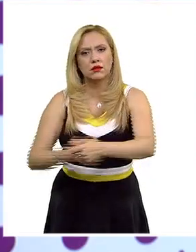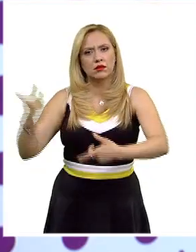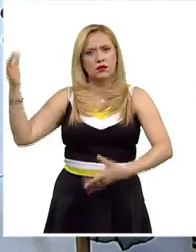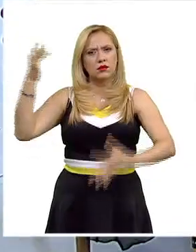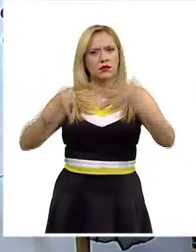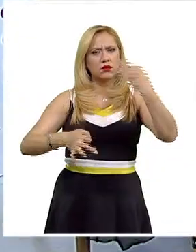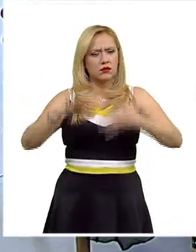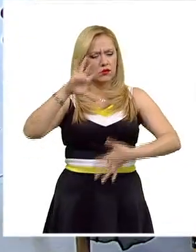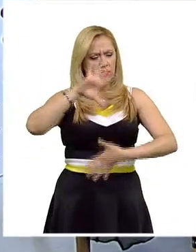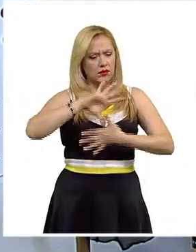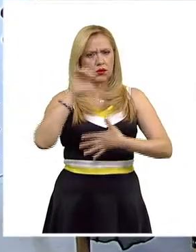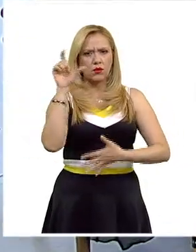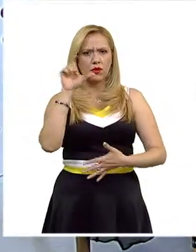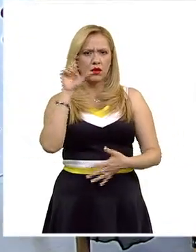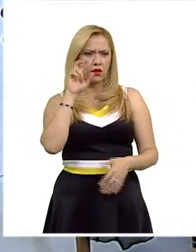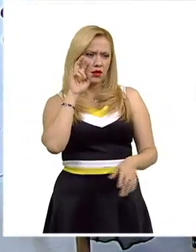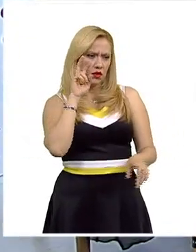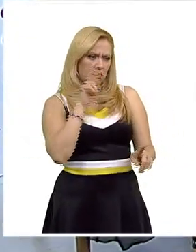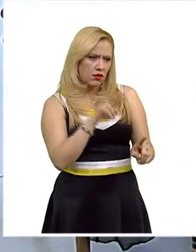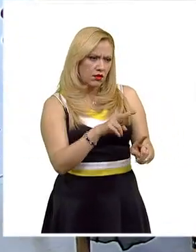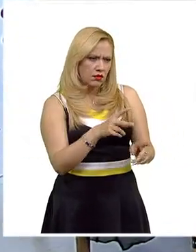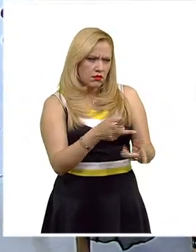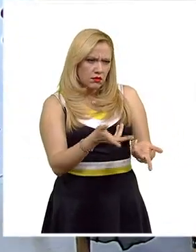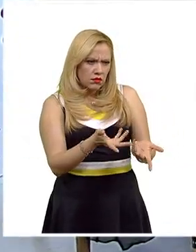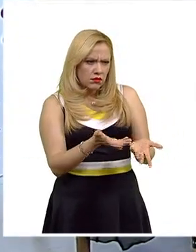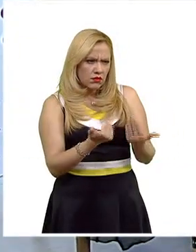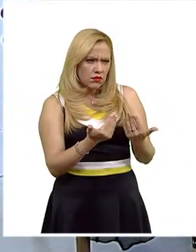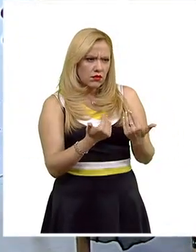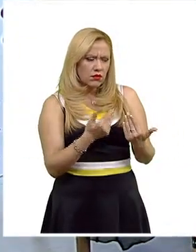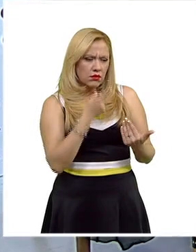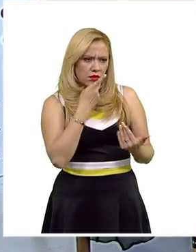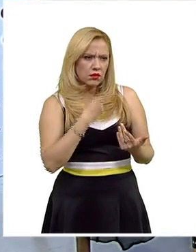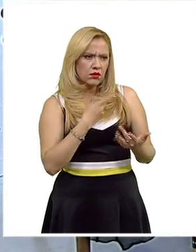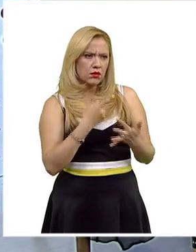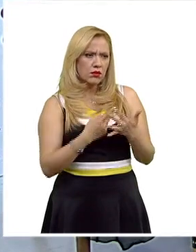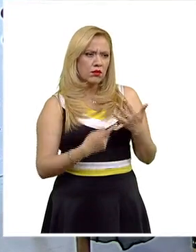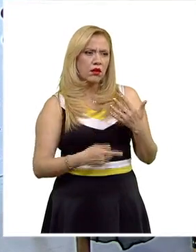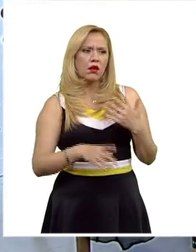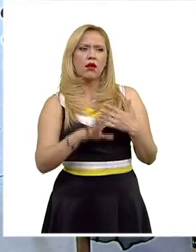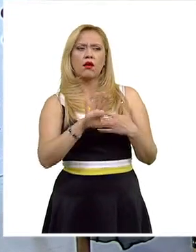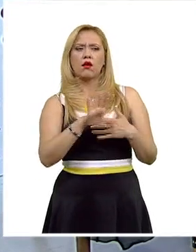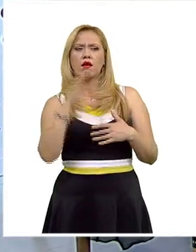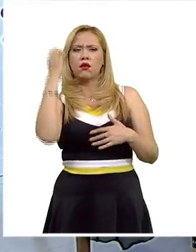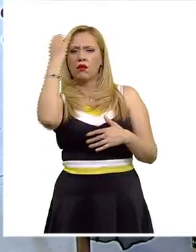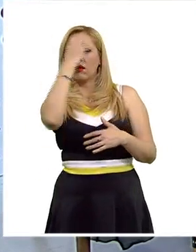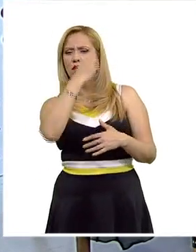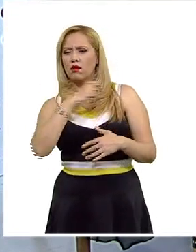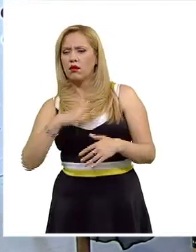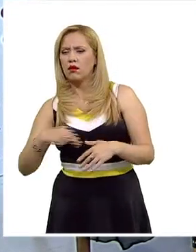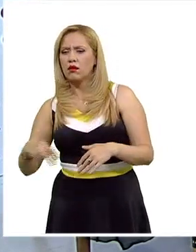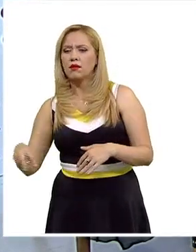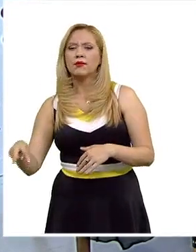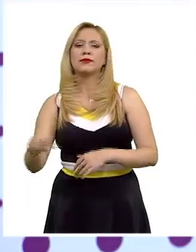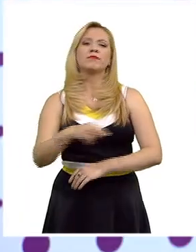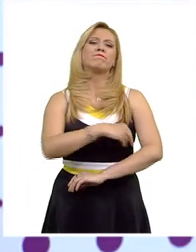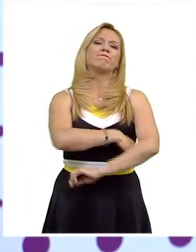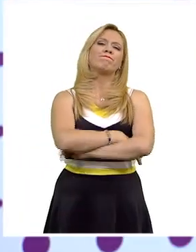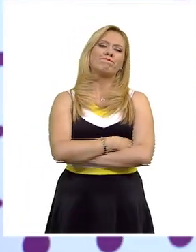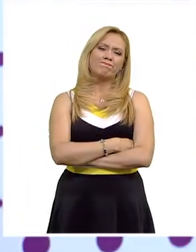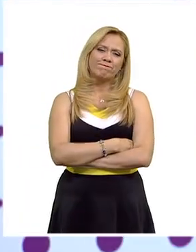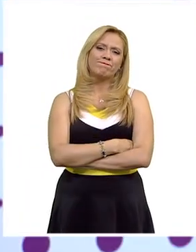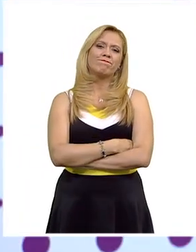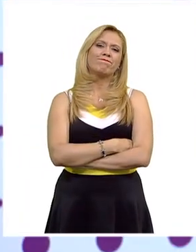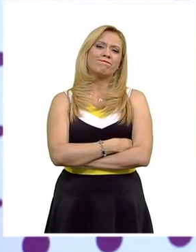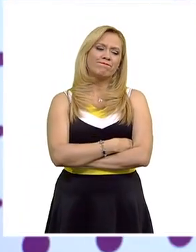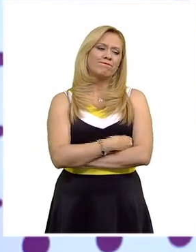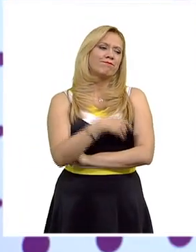Interamericana, cuando se acerca al testimonio de Valentina, hace un examen contextual. Y dice, por supuesto que Valentina